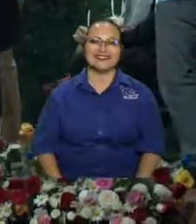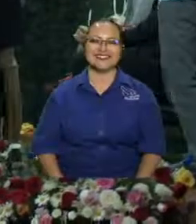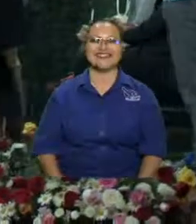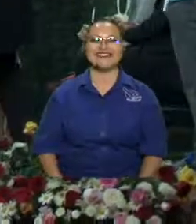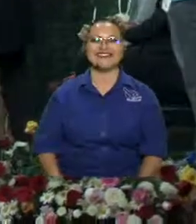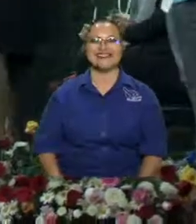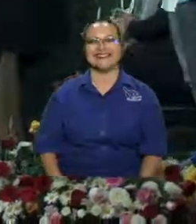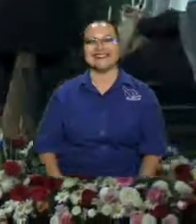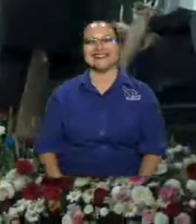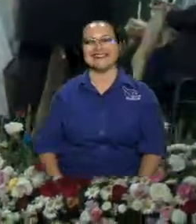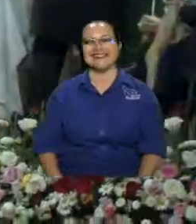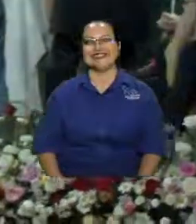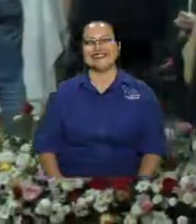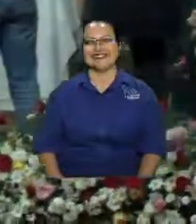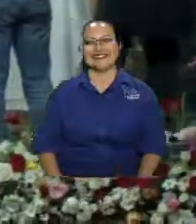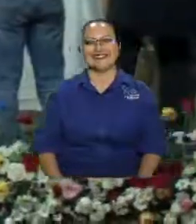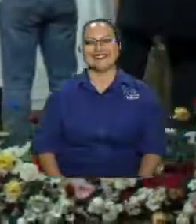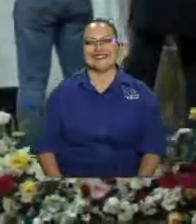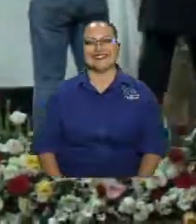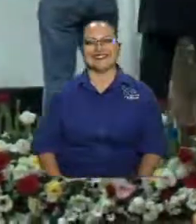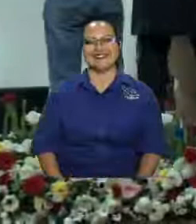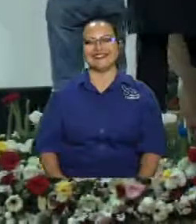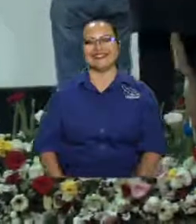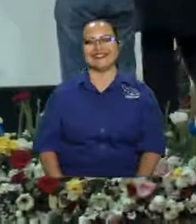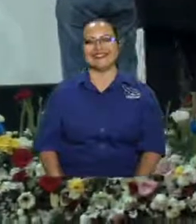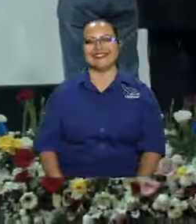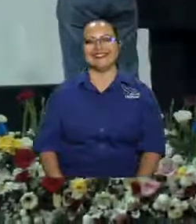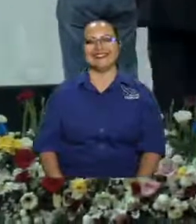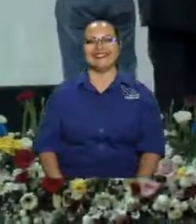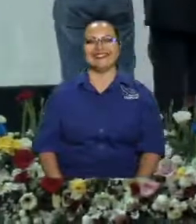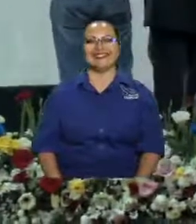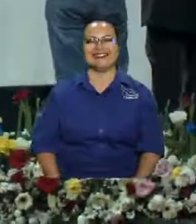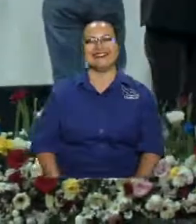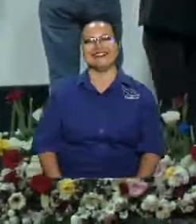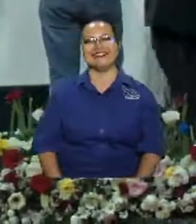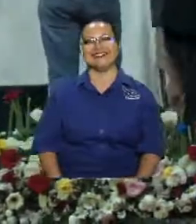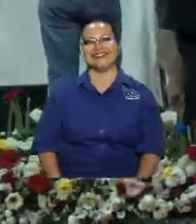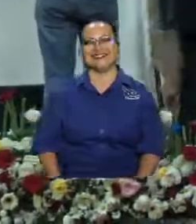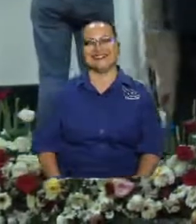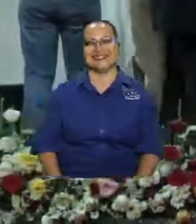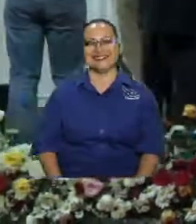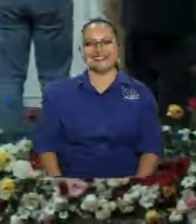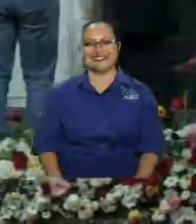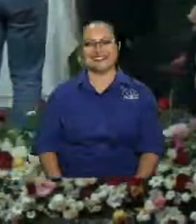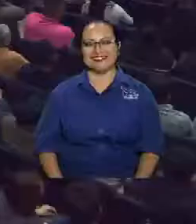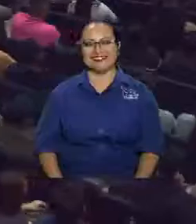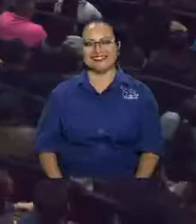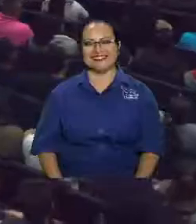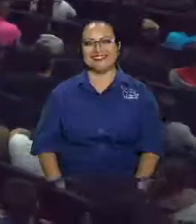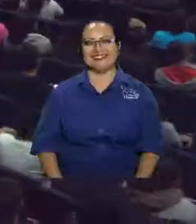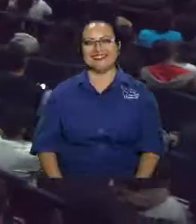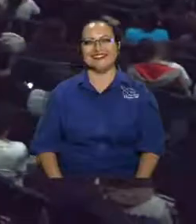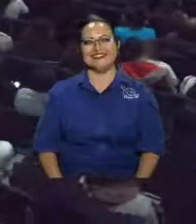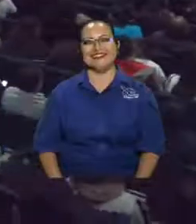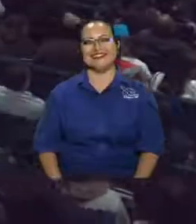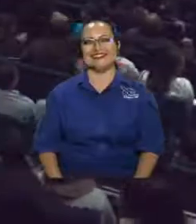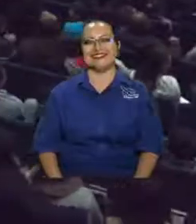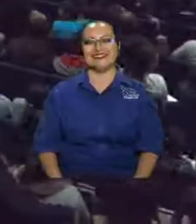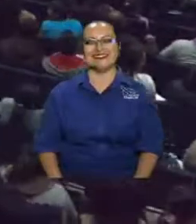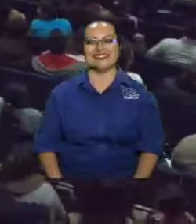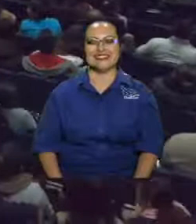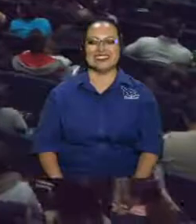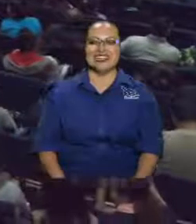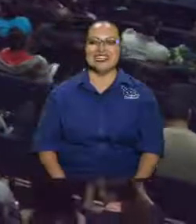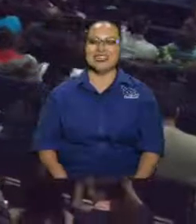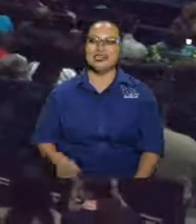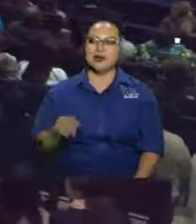su amiga. ¡Aleluya! Eso ya casi, eso va cayendo casi en necesidad. O sea, a